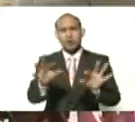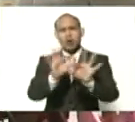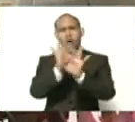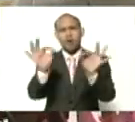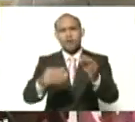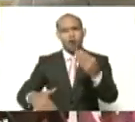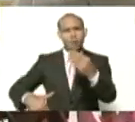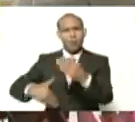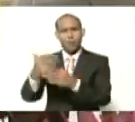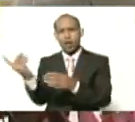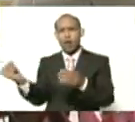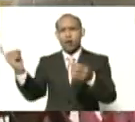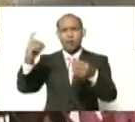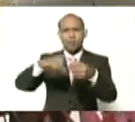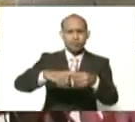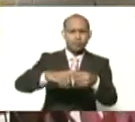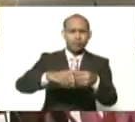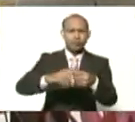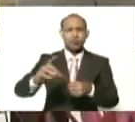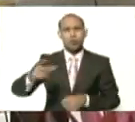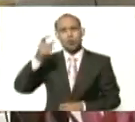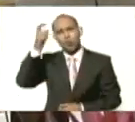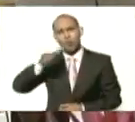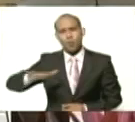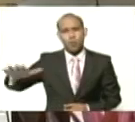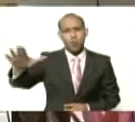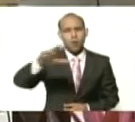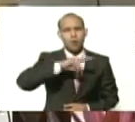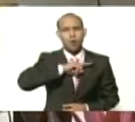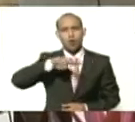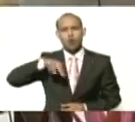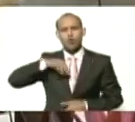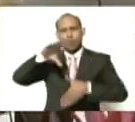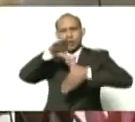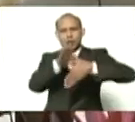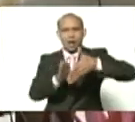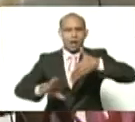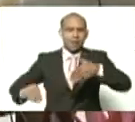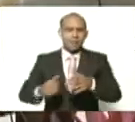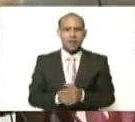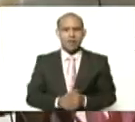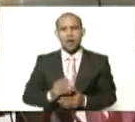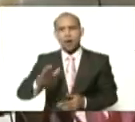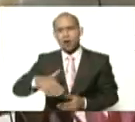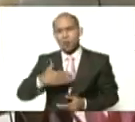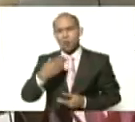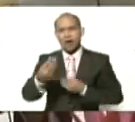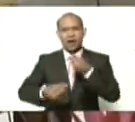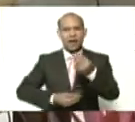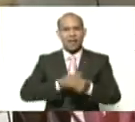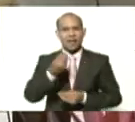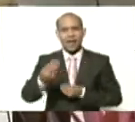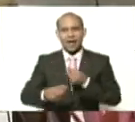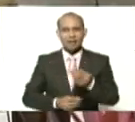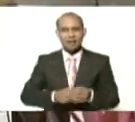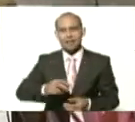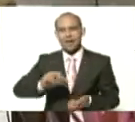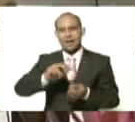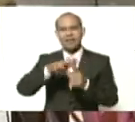de integración para los pueblos de nuestra América, aún en las condiciones más